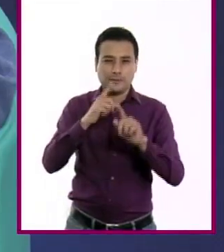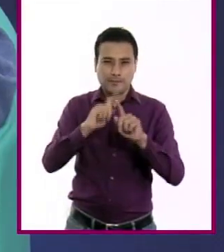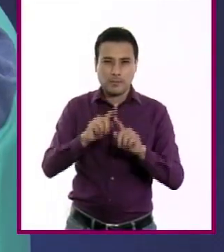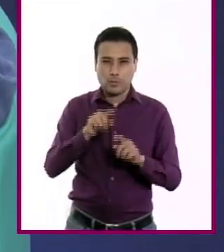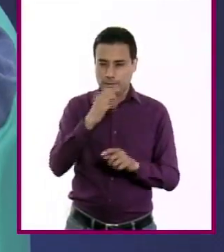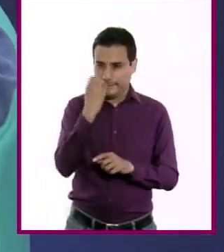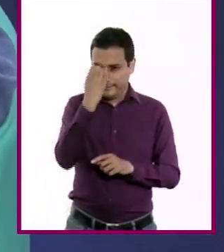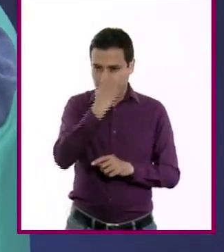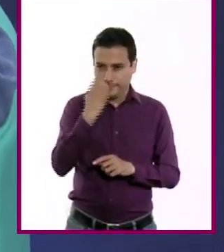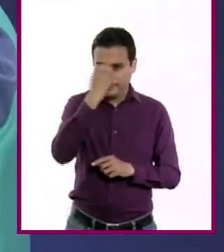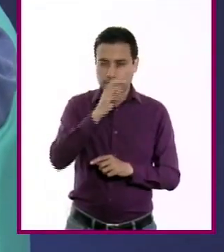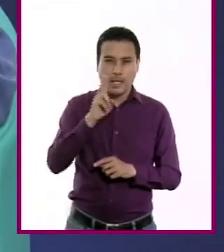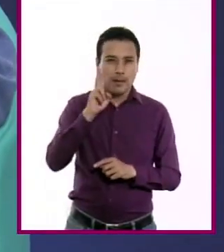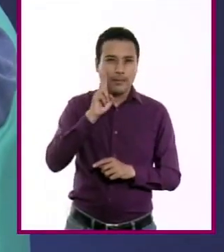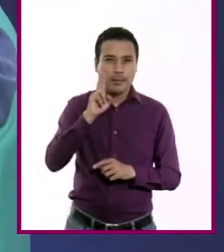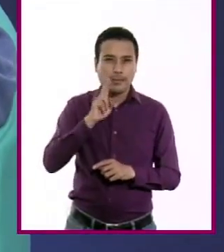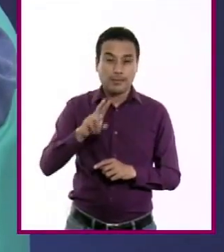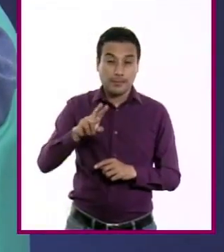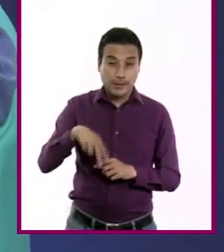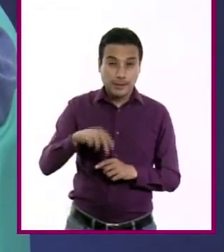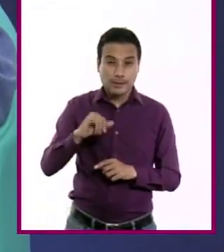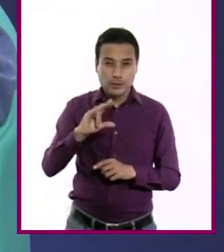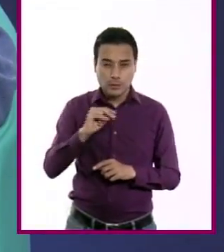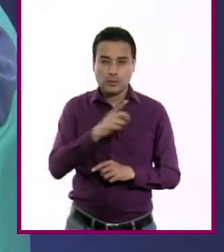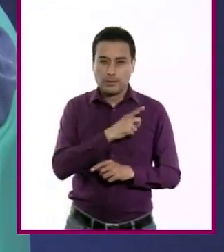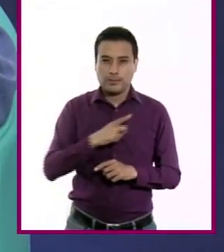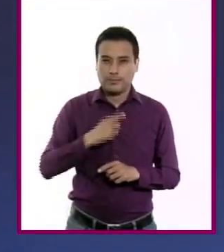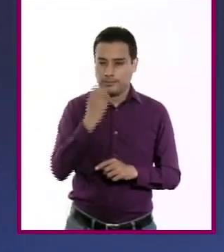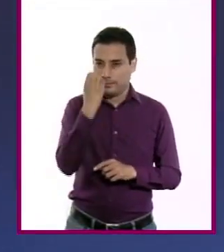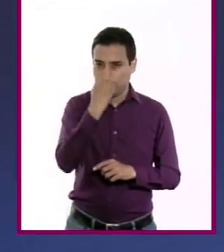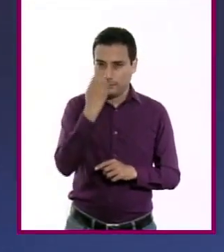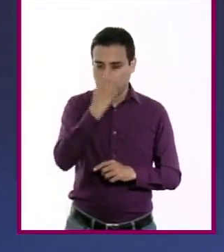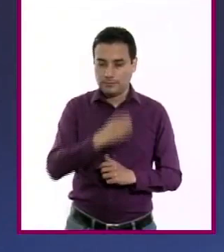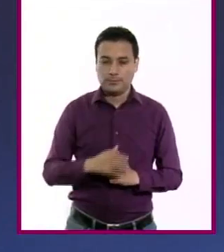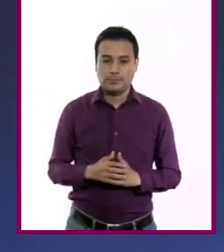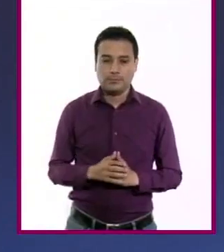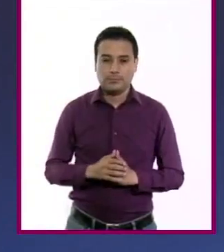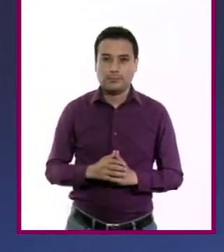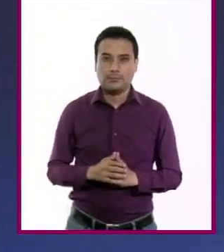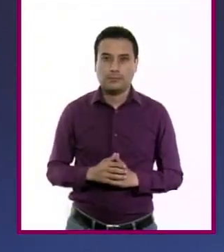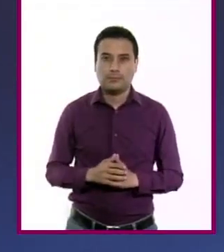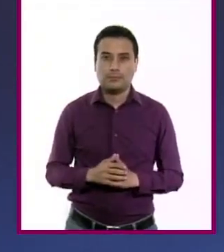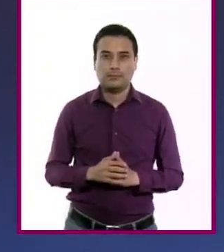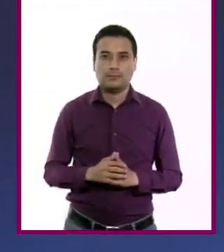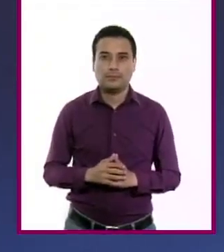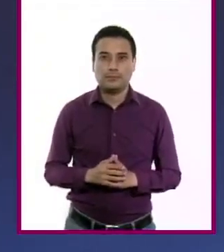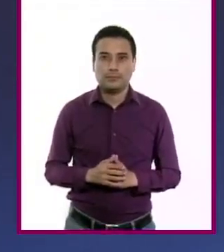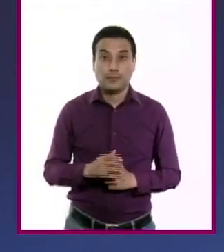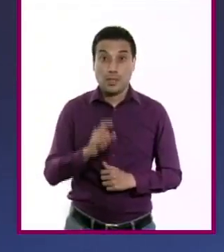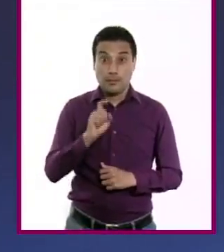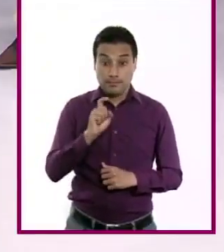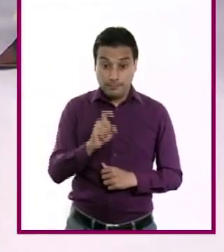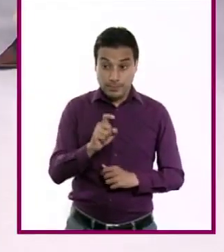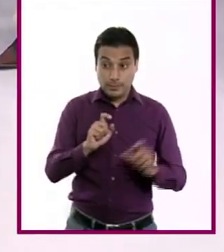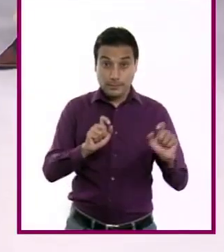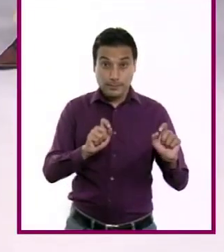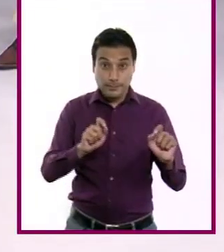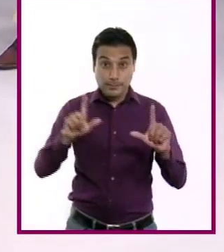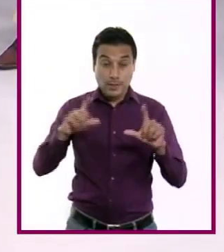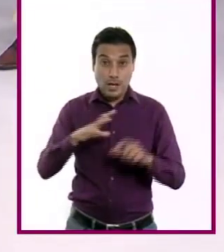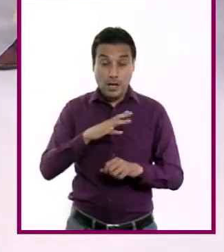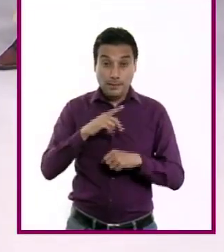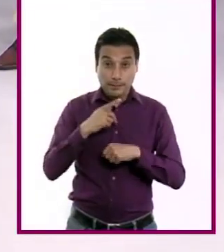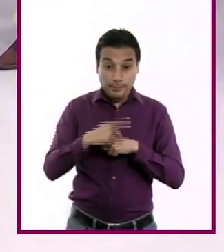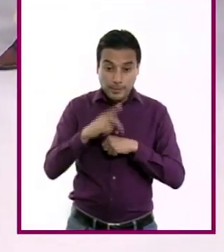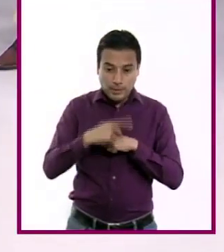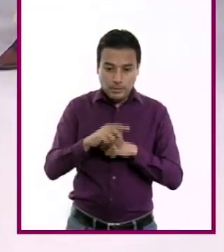verificar realmente si viene o no de eso y como bien lo comentas. No necesariamente cuando lo abres sucede algo. No, hay veces que sí y hay